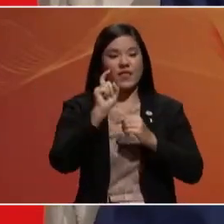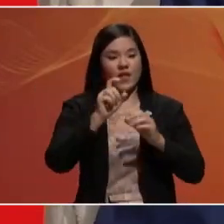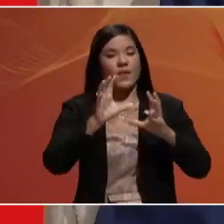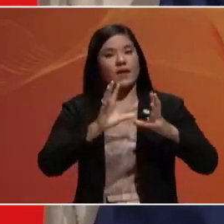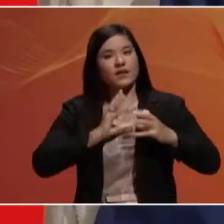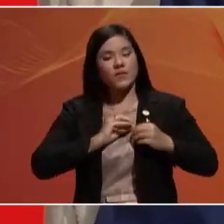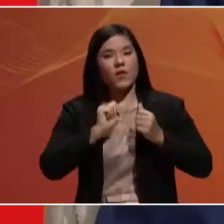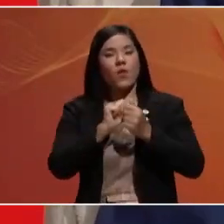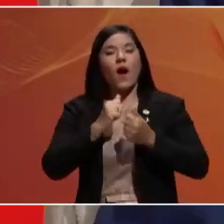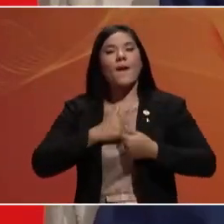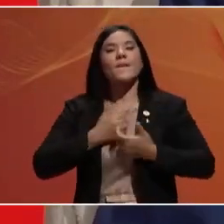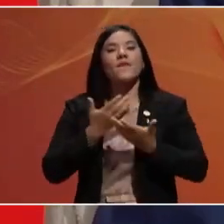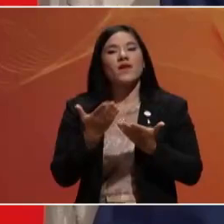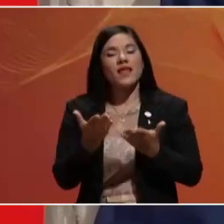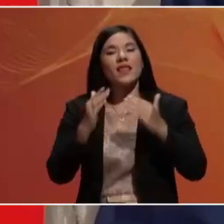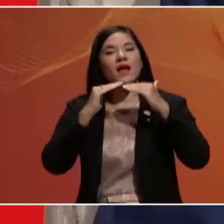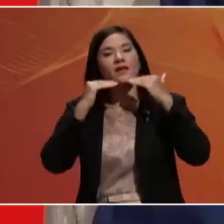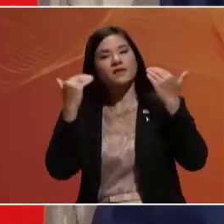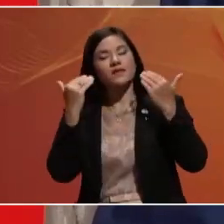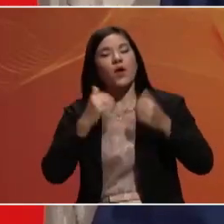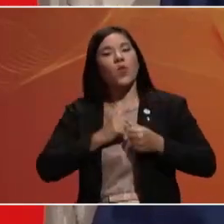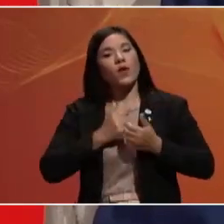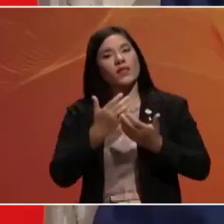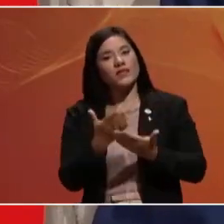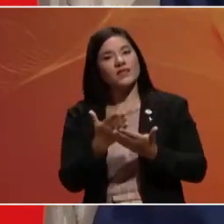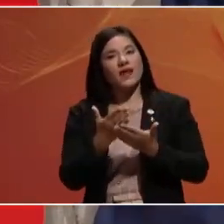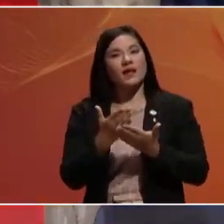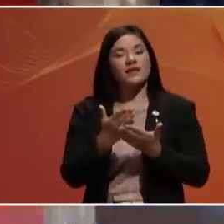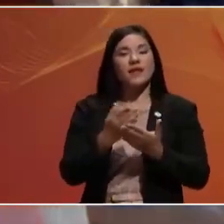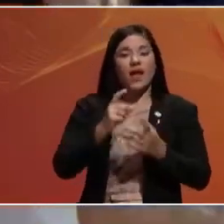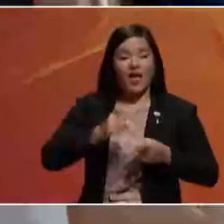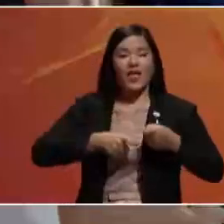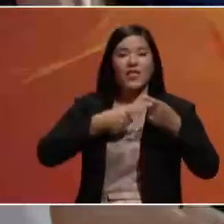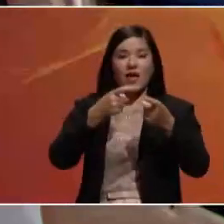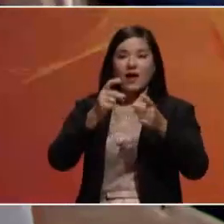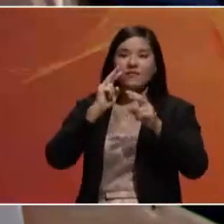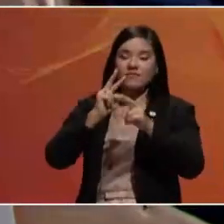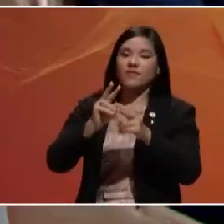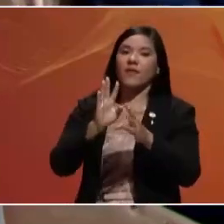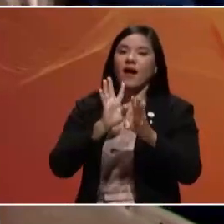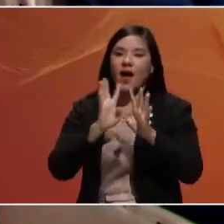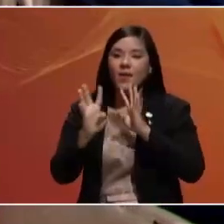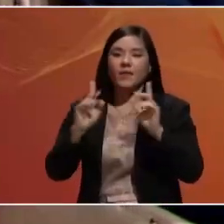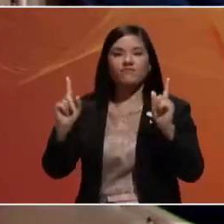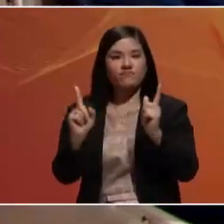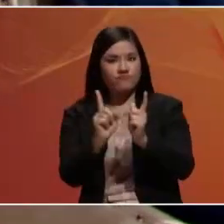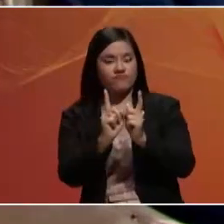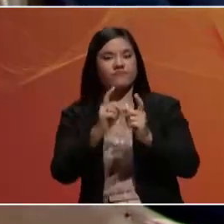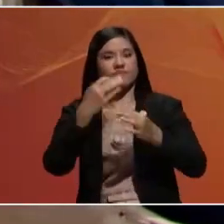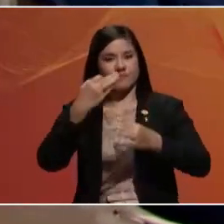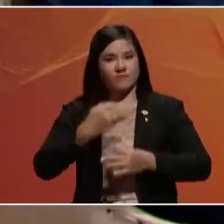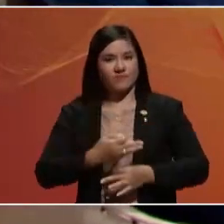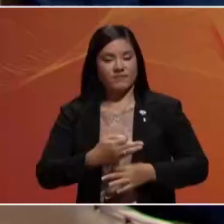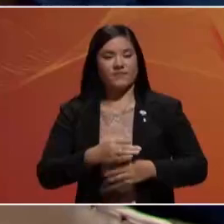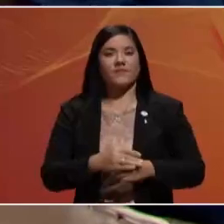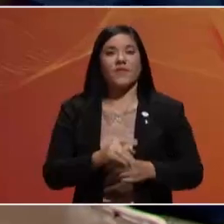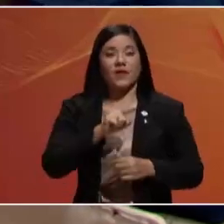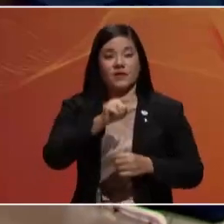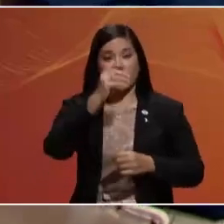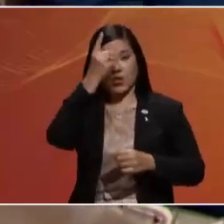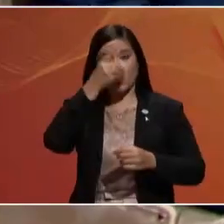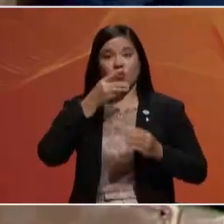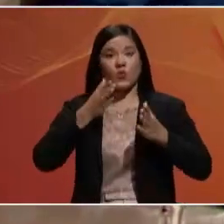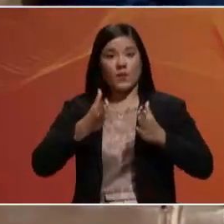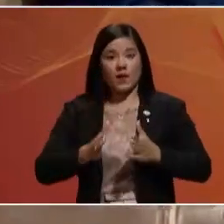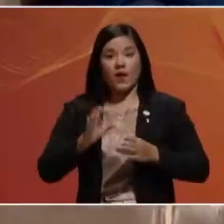con amabilidad, con, claro, cortesía y sobre todo ofrecerle la orientación institucional que ese dominicano